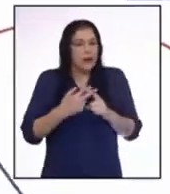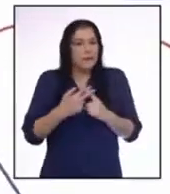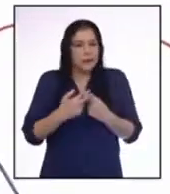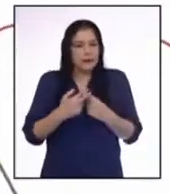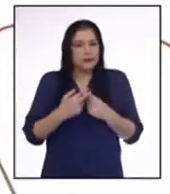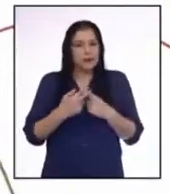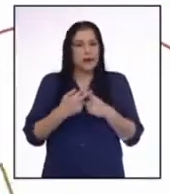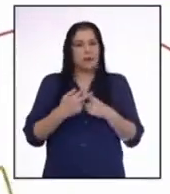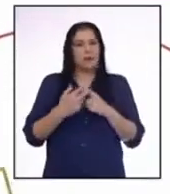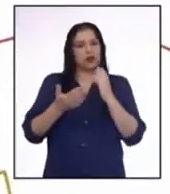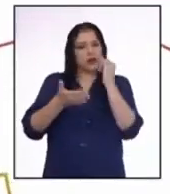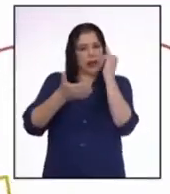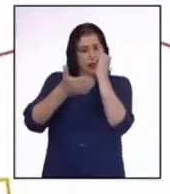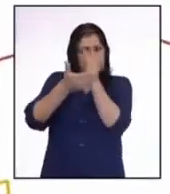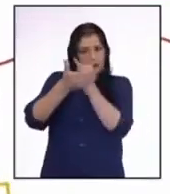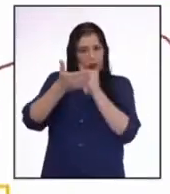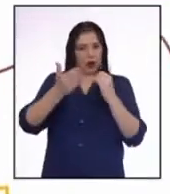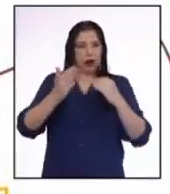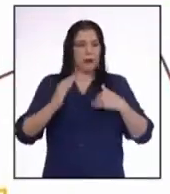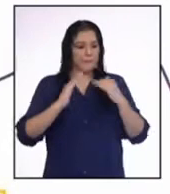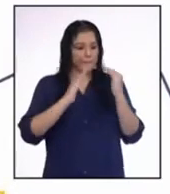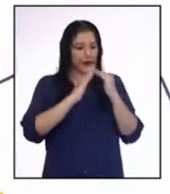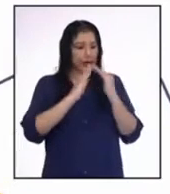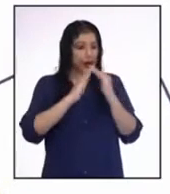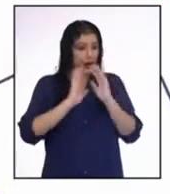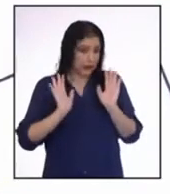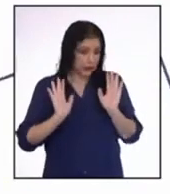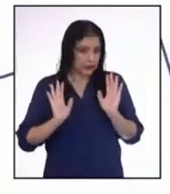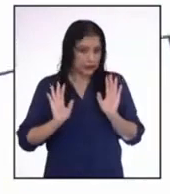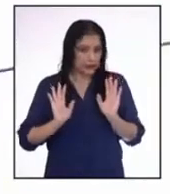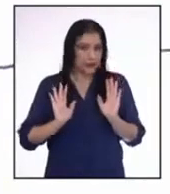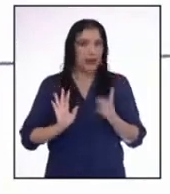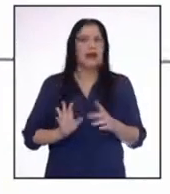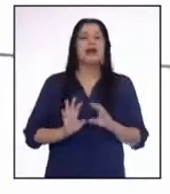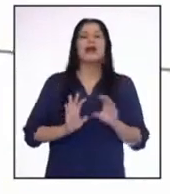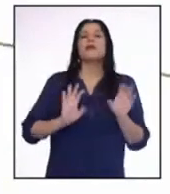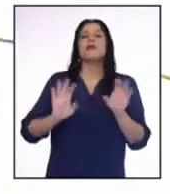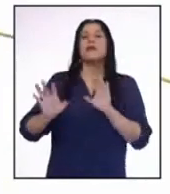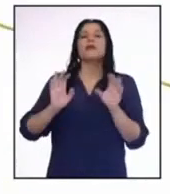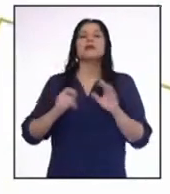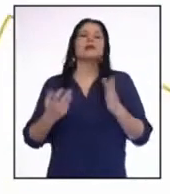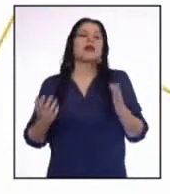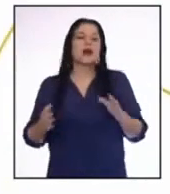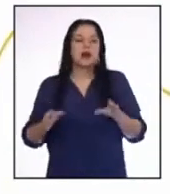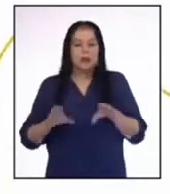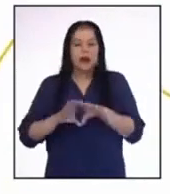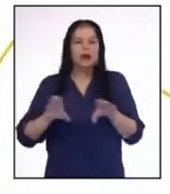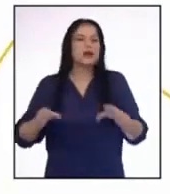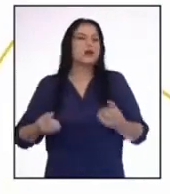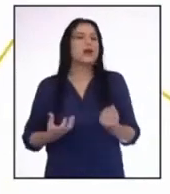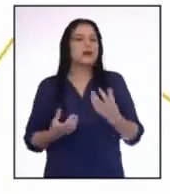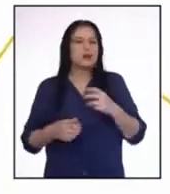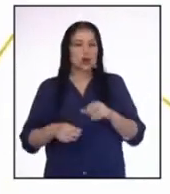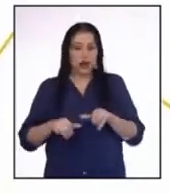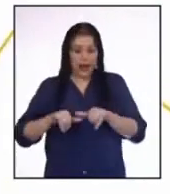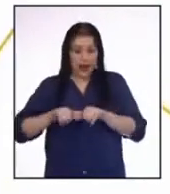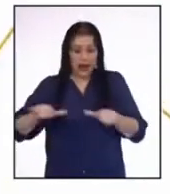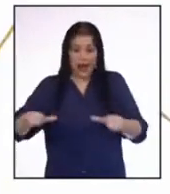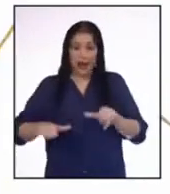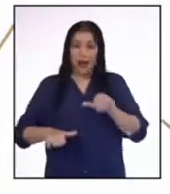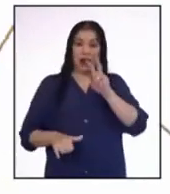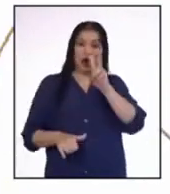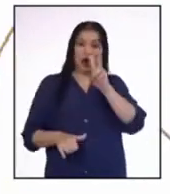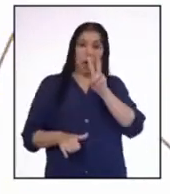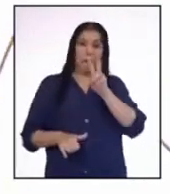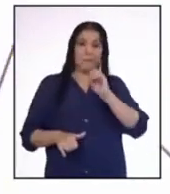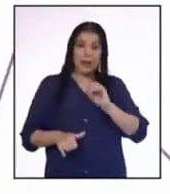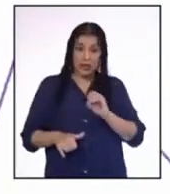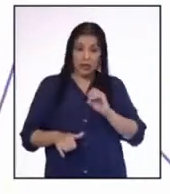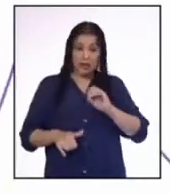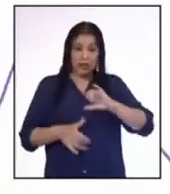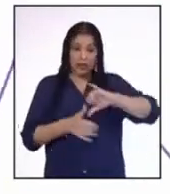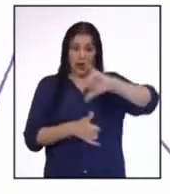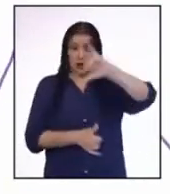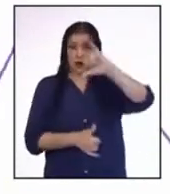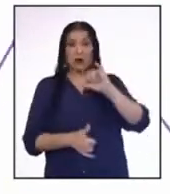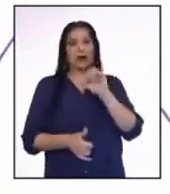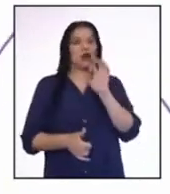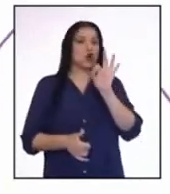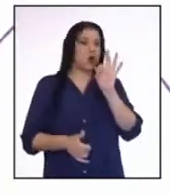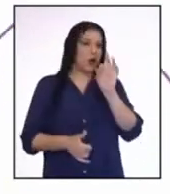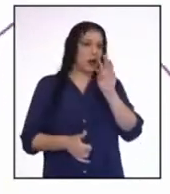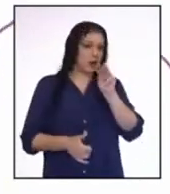Empecemos a dibujar el plano de nuestra casa. Vamos a hacerlo para una superficie de 20 metros de largo y 9 metros de